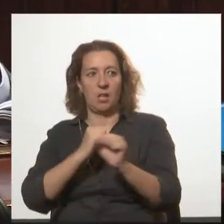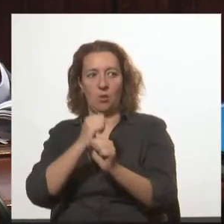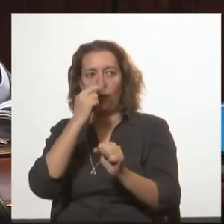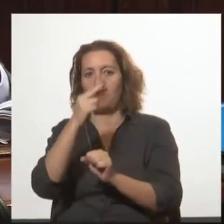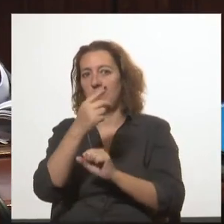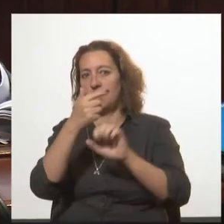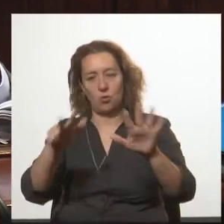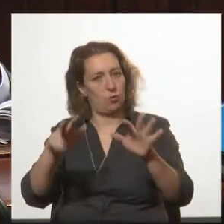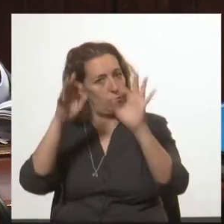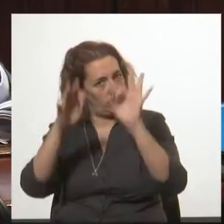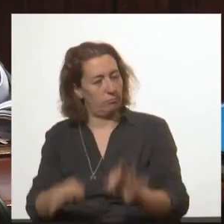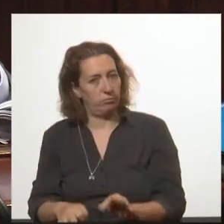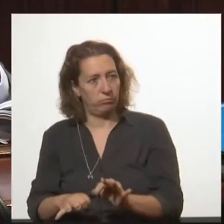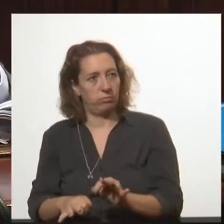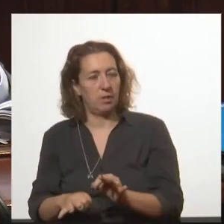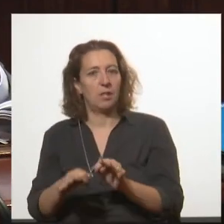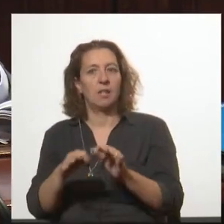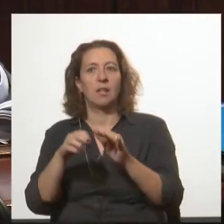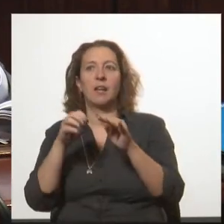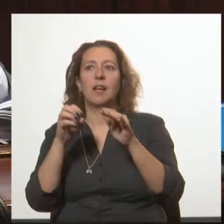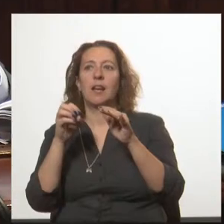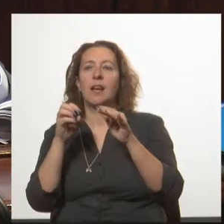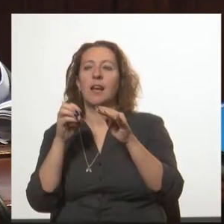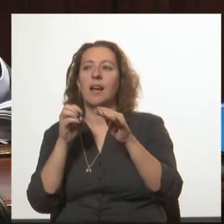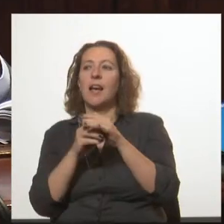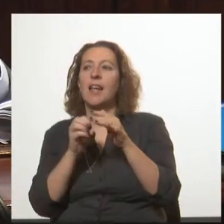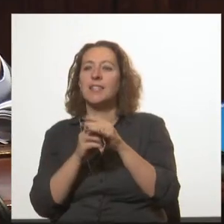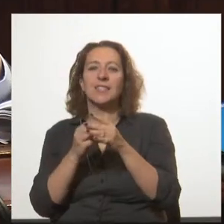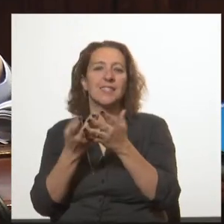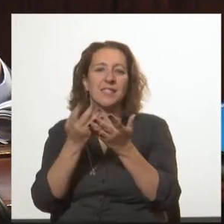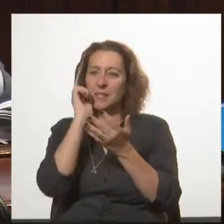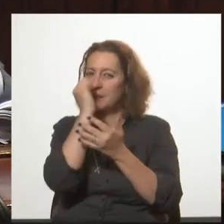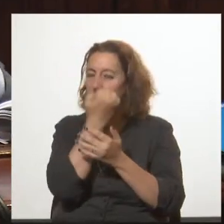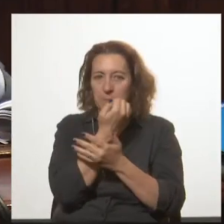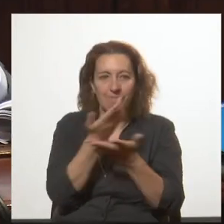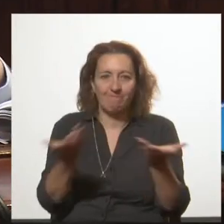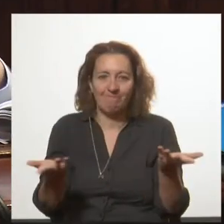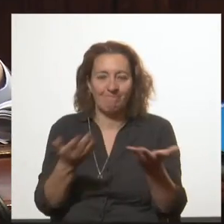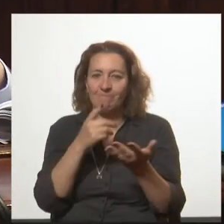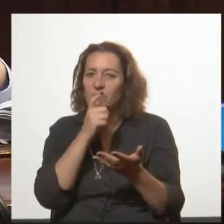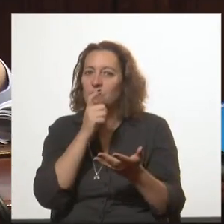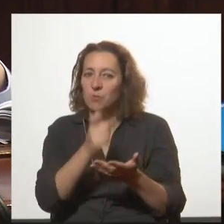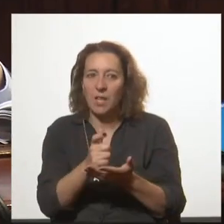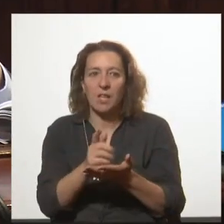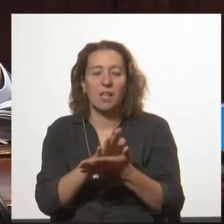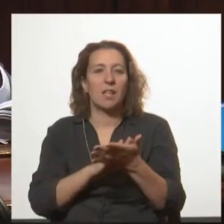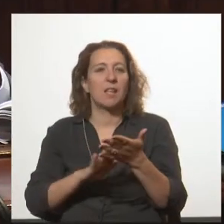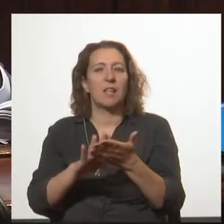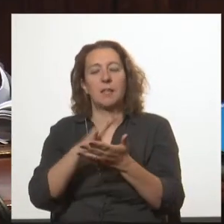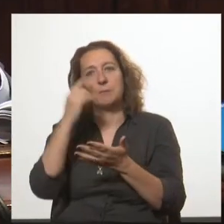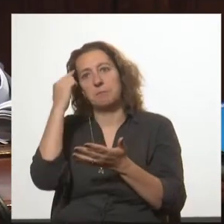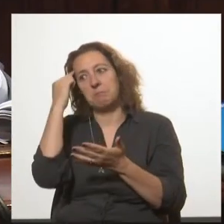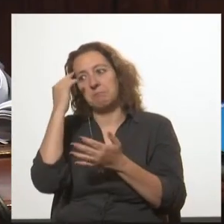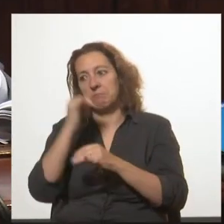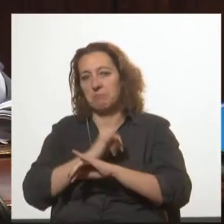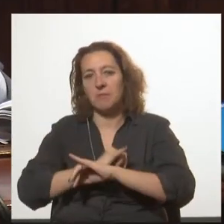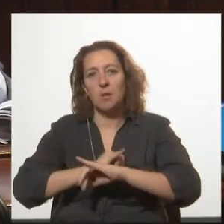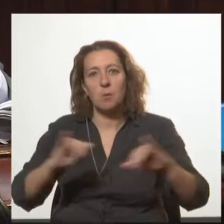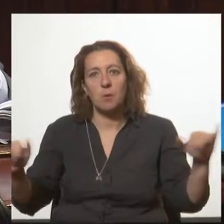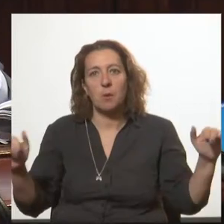la reserva dispuesta no se encuentra debidamente fundada y motivada nada hace pensar que su divulgación